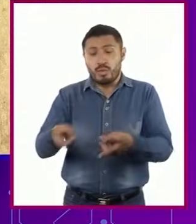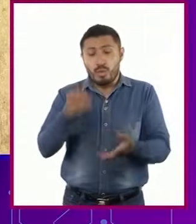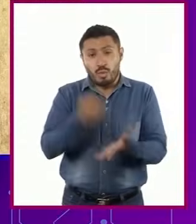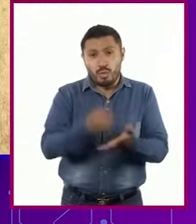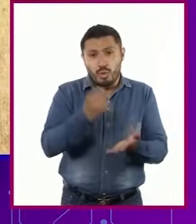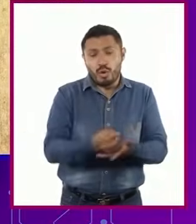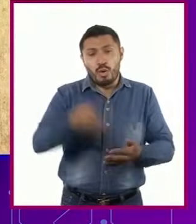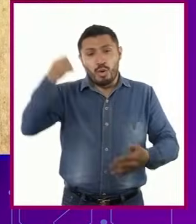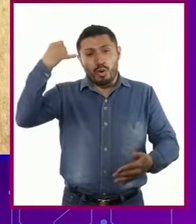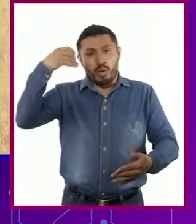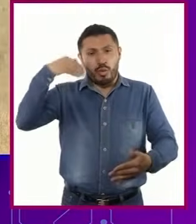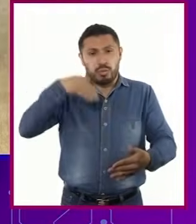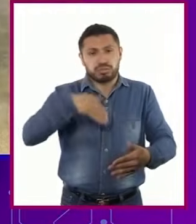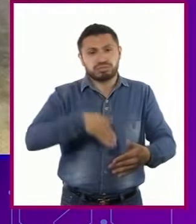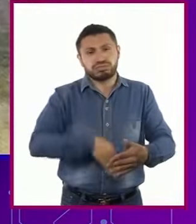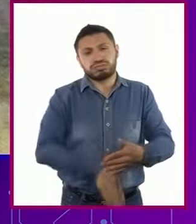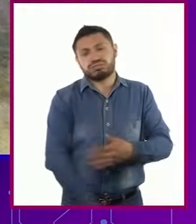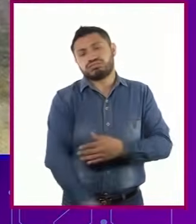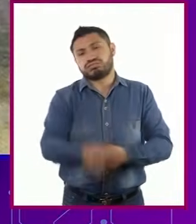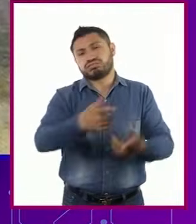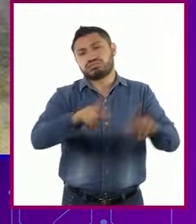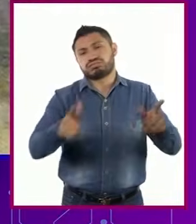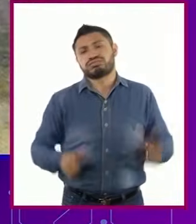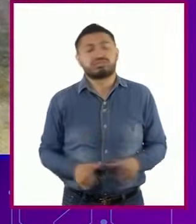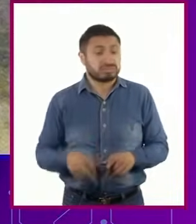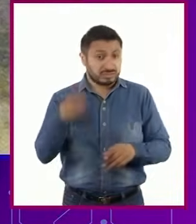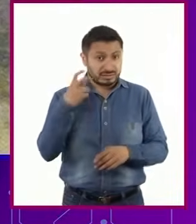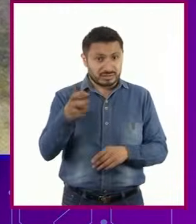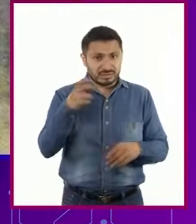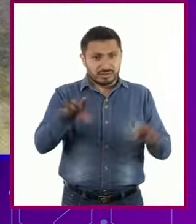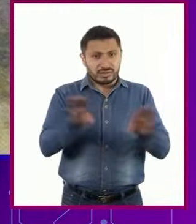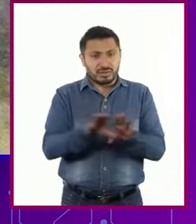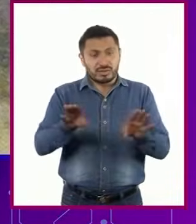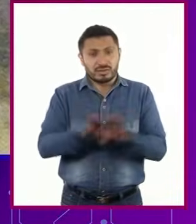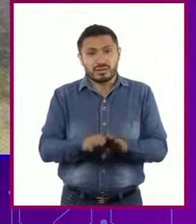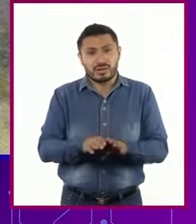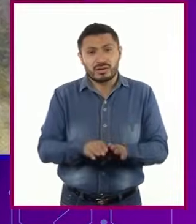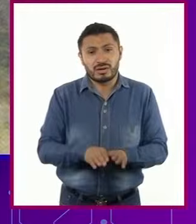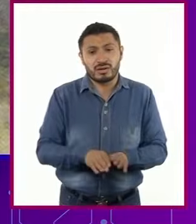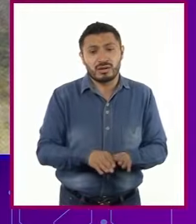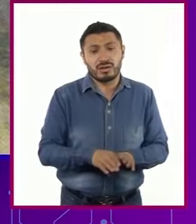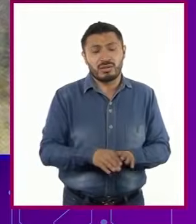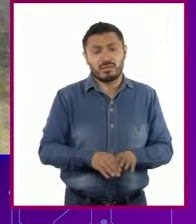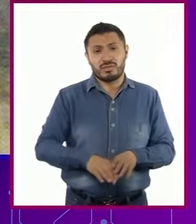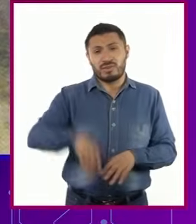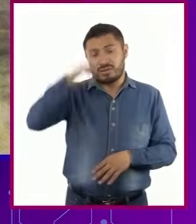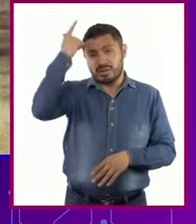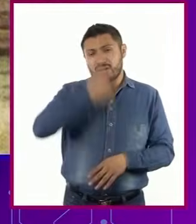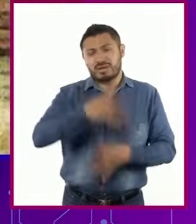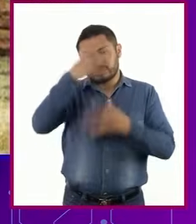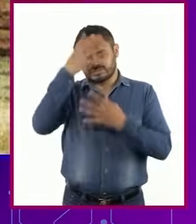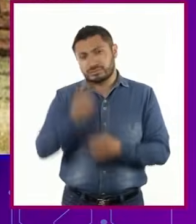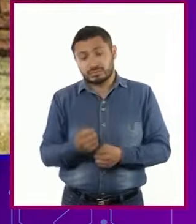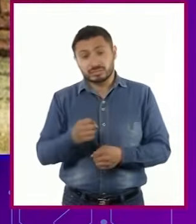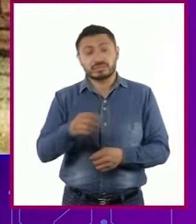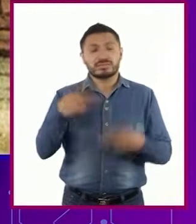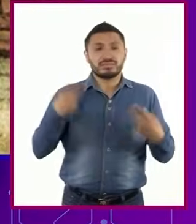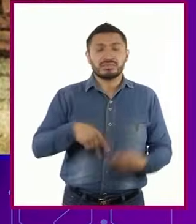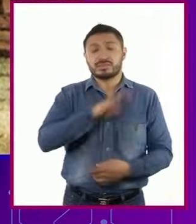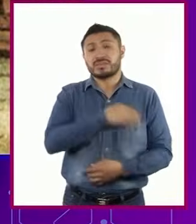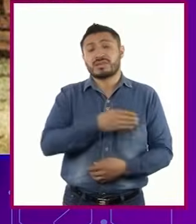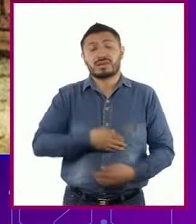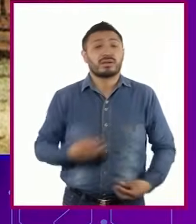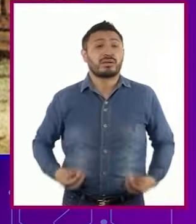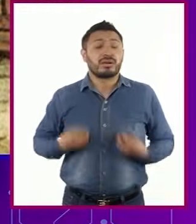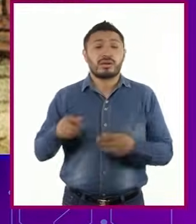se hundió en el lago. A esta derrota se le conoce como la Noche Triste. Los españoles sobrevivientes